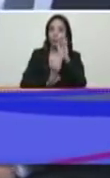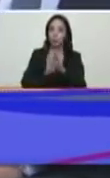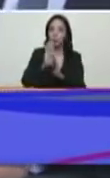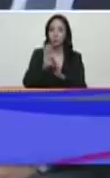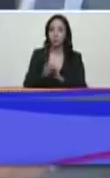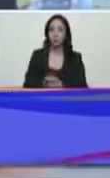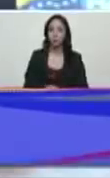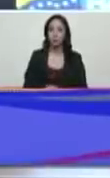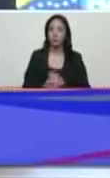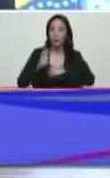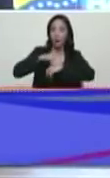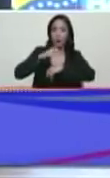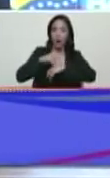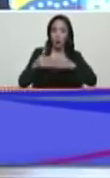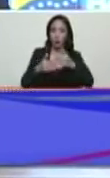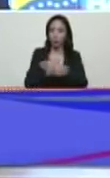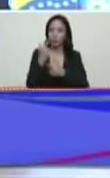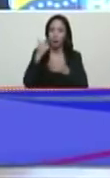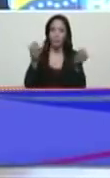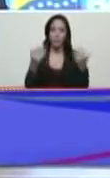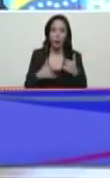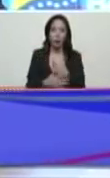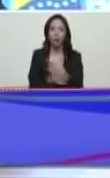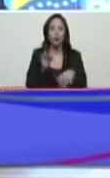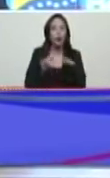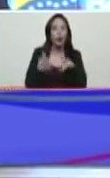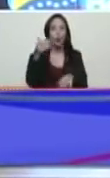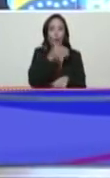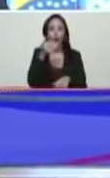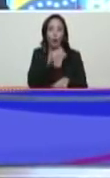Con tiempo, manden el email,